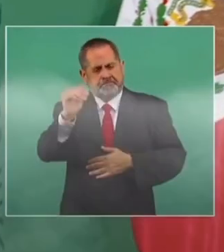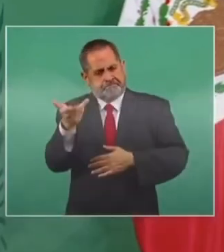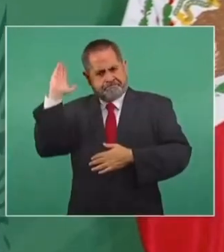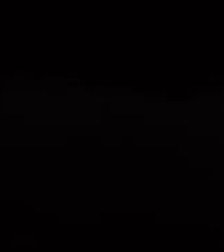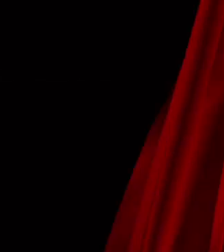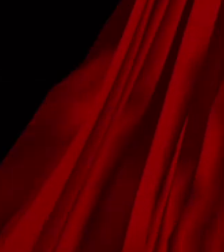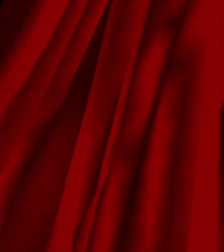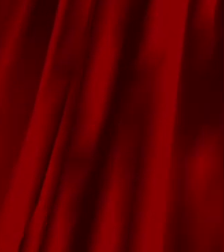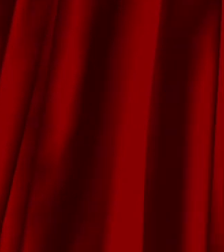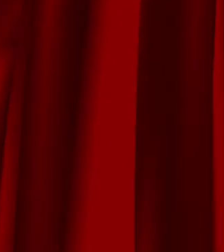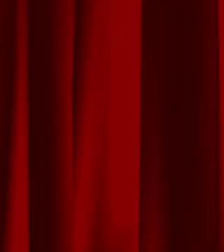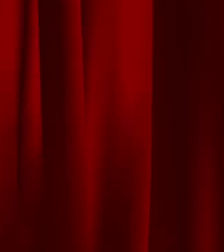¿Papalenque? ¿Por qué participan revocación ¿Por ¿Por